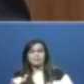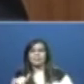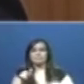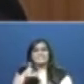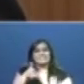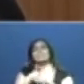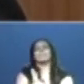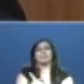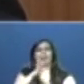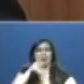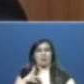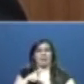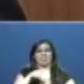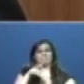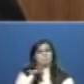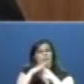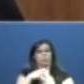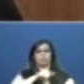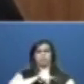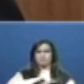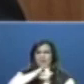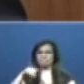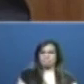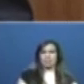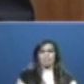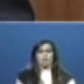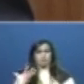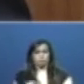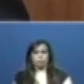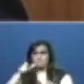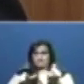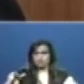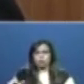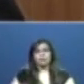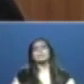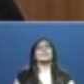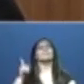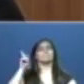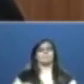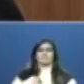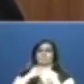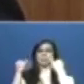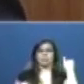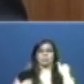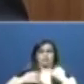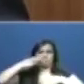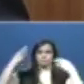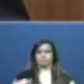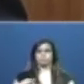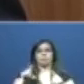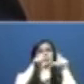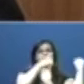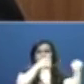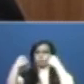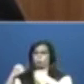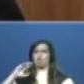un estado de cansancio y disgusto en los ciudadanos y auténtica crisis institucional que también alcanza al mismo